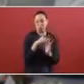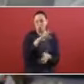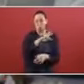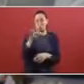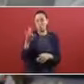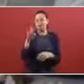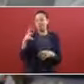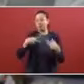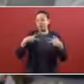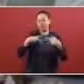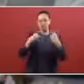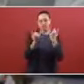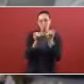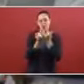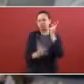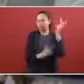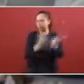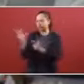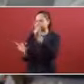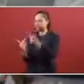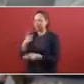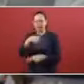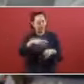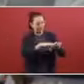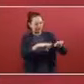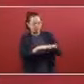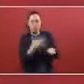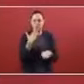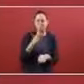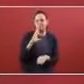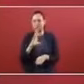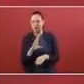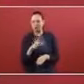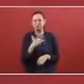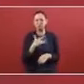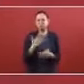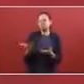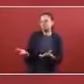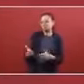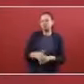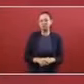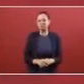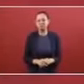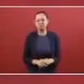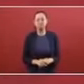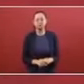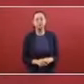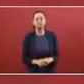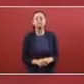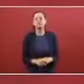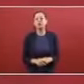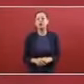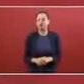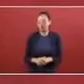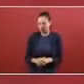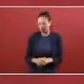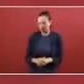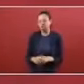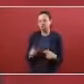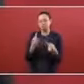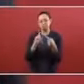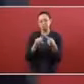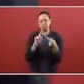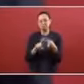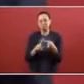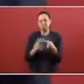para que también conocer qué popularidad tienen? Gracias. Bueno, acerca de lo primero, fue una protesta,